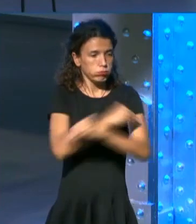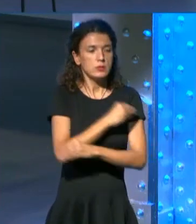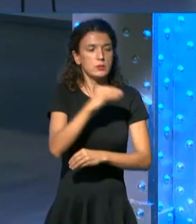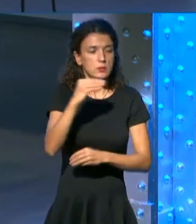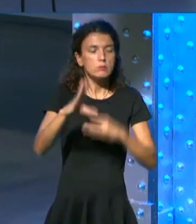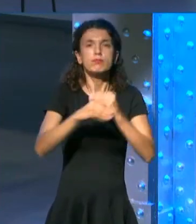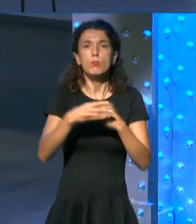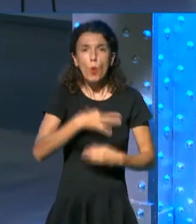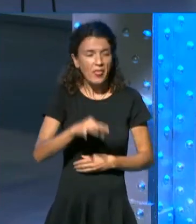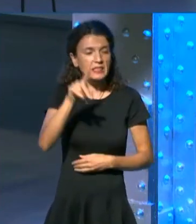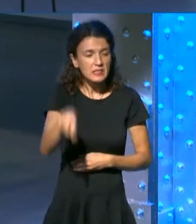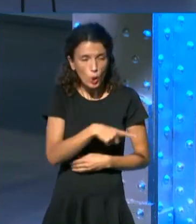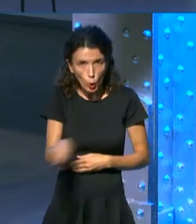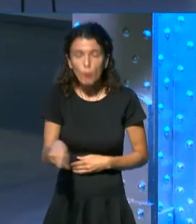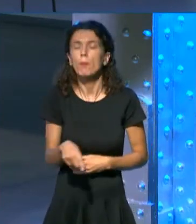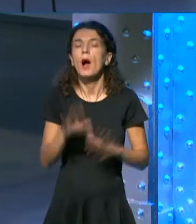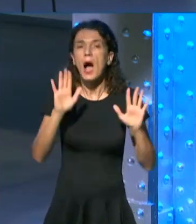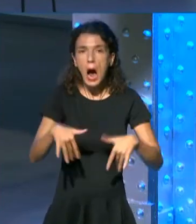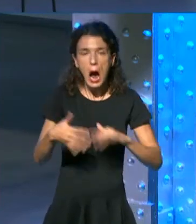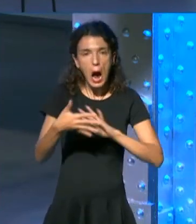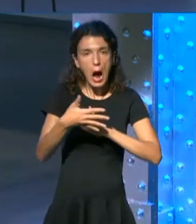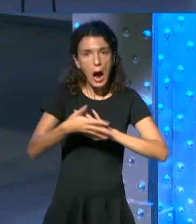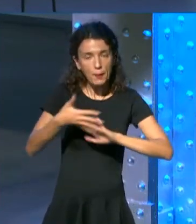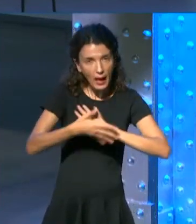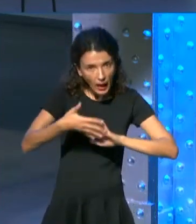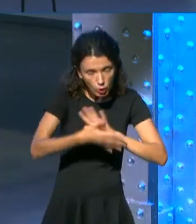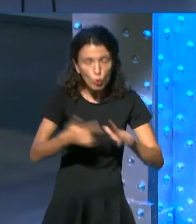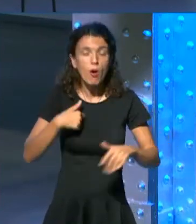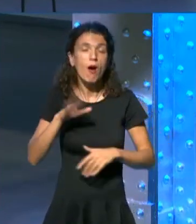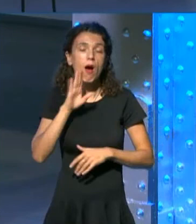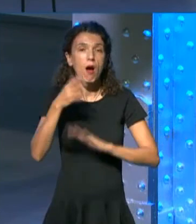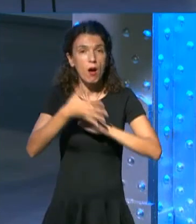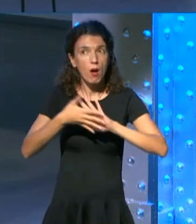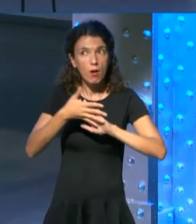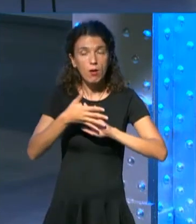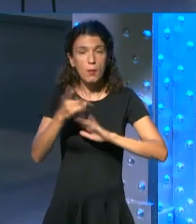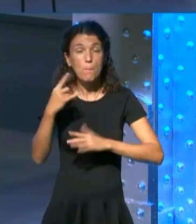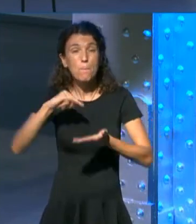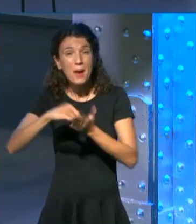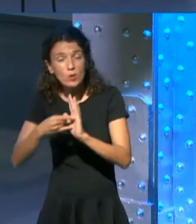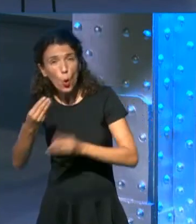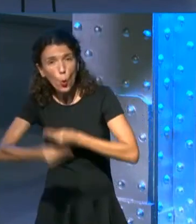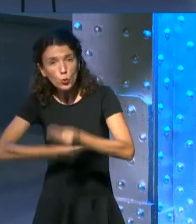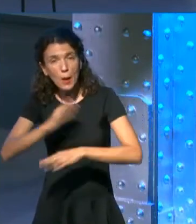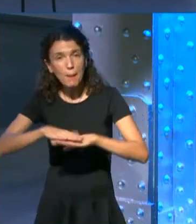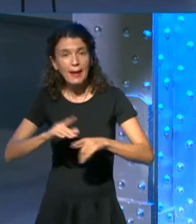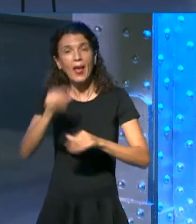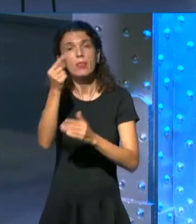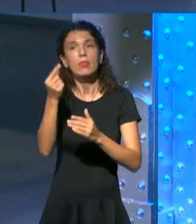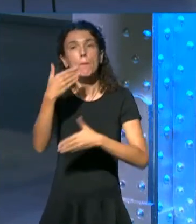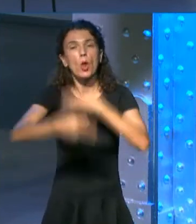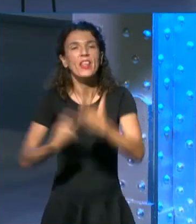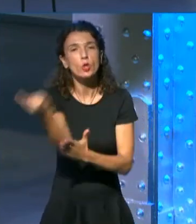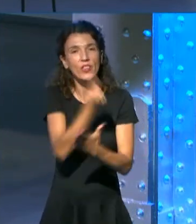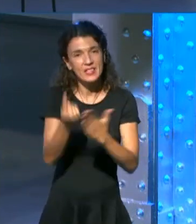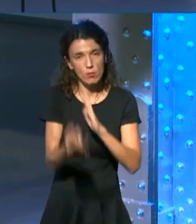Venga, yo, continuando con lo anterior. Bueno, he mencionado que estos métodos se pueden utilizar para diseñar procesos y en